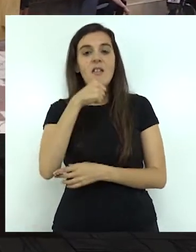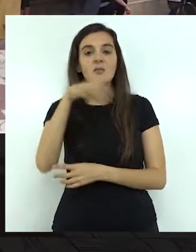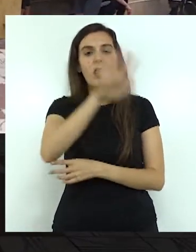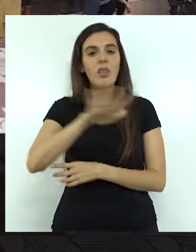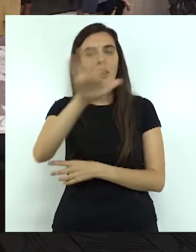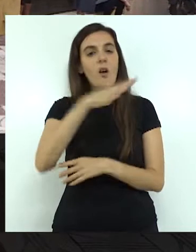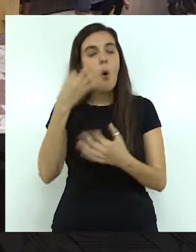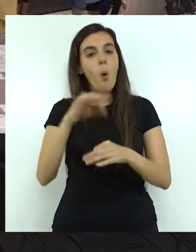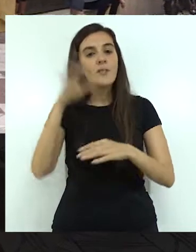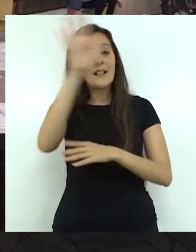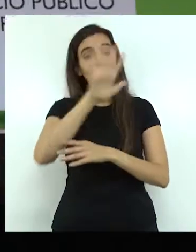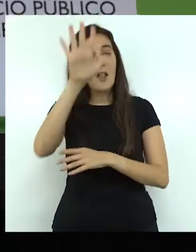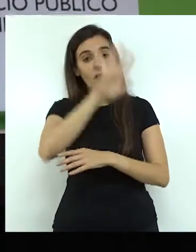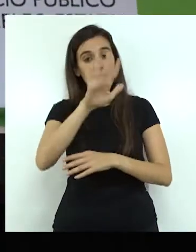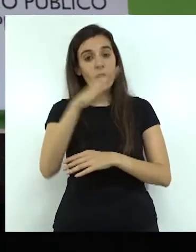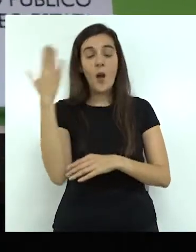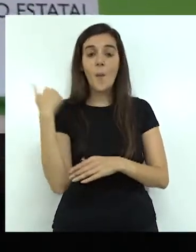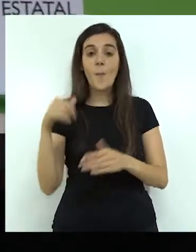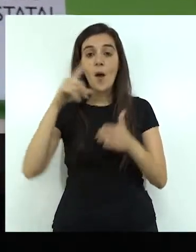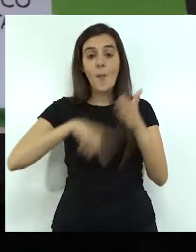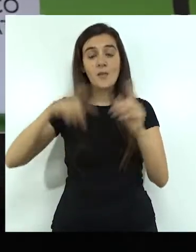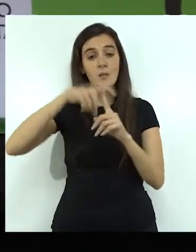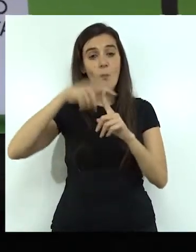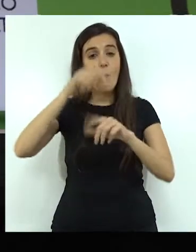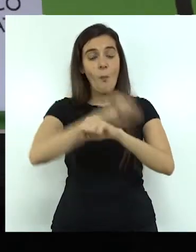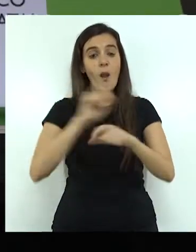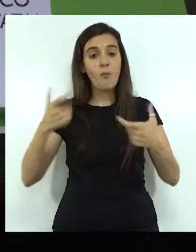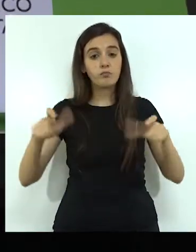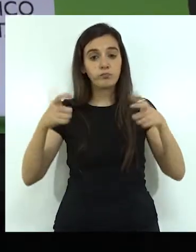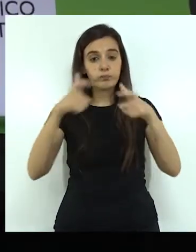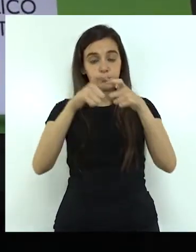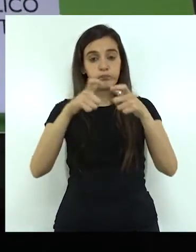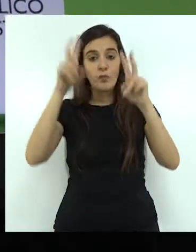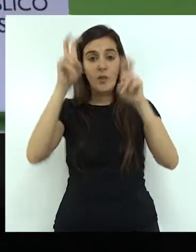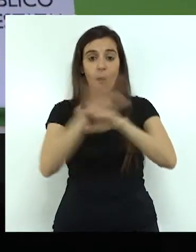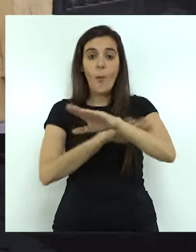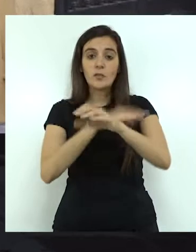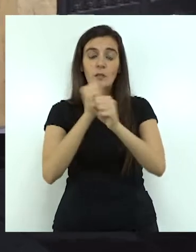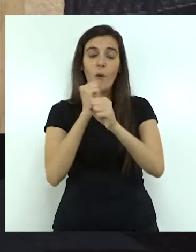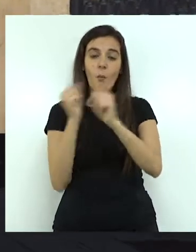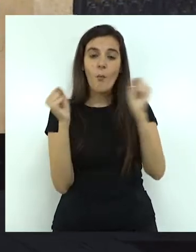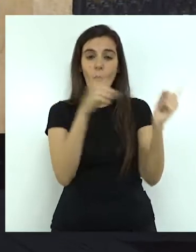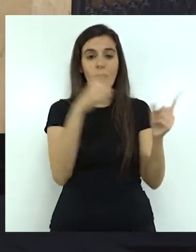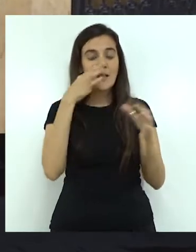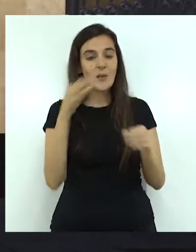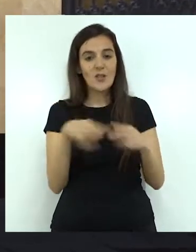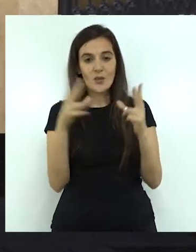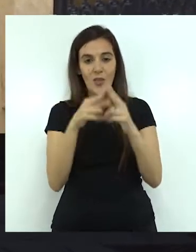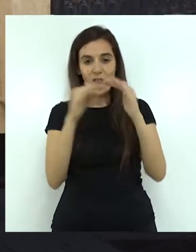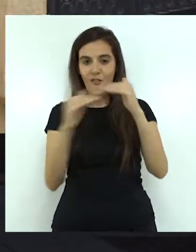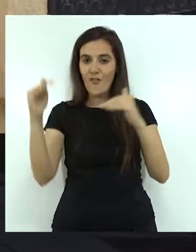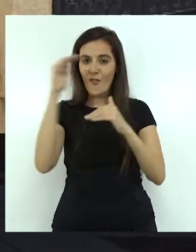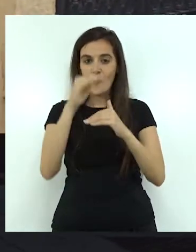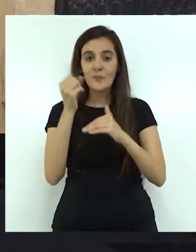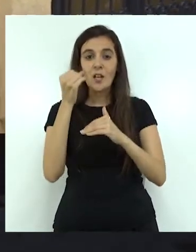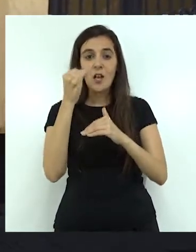pasado mes de mayo aumentó el paro según datos del ministerio de trabajo migraciones y seguridad social el número de inscritos en el cp